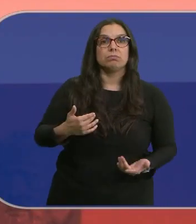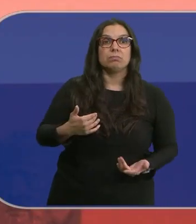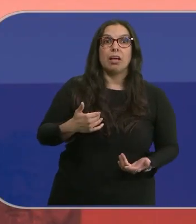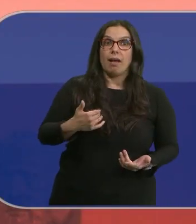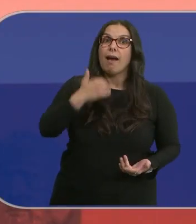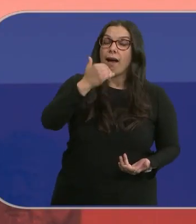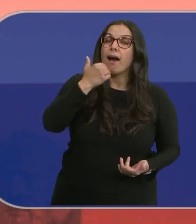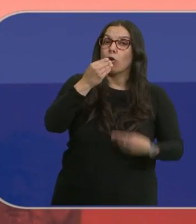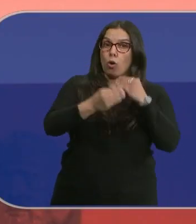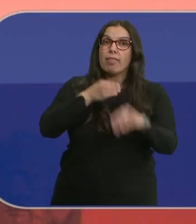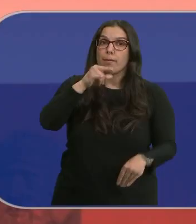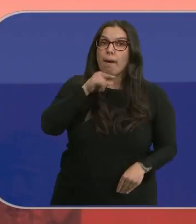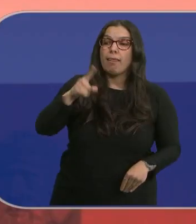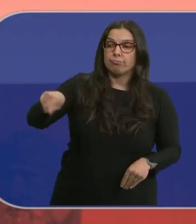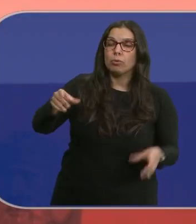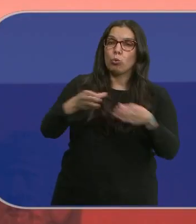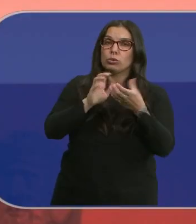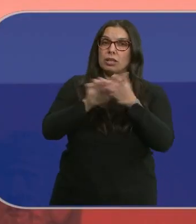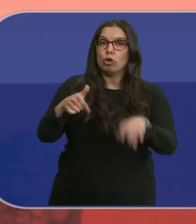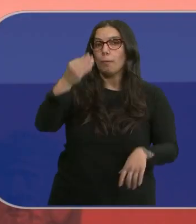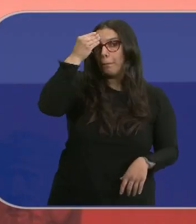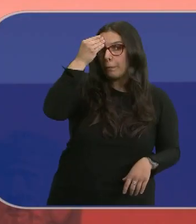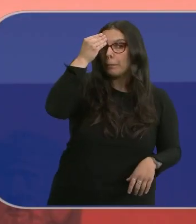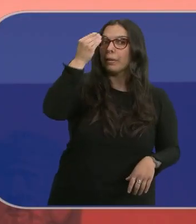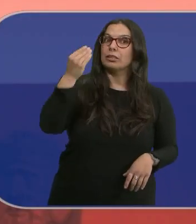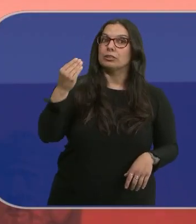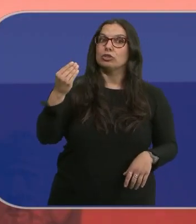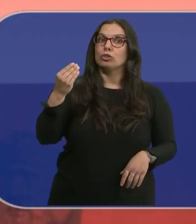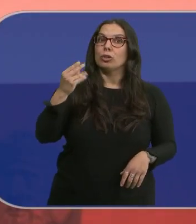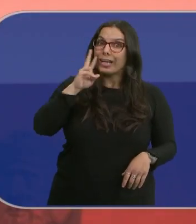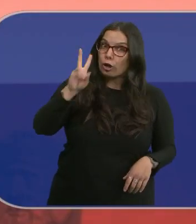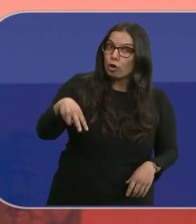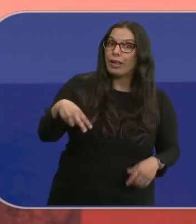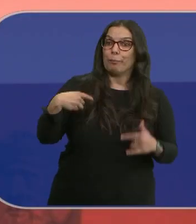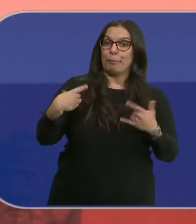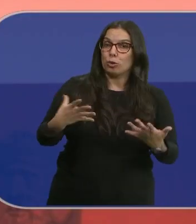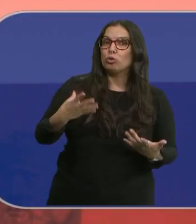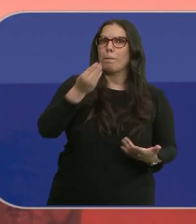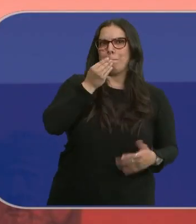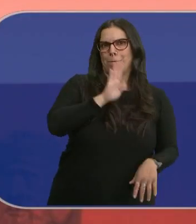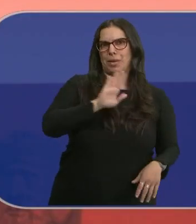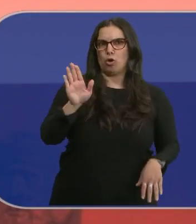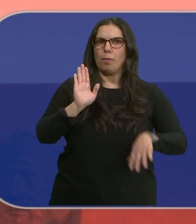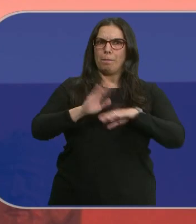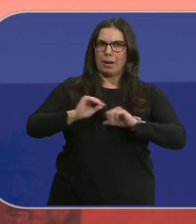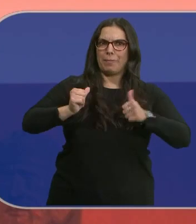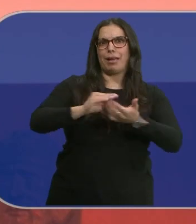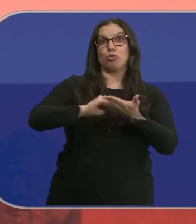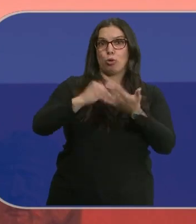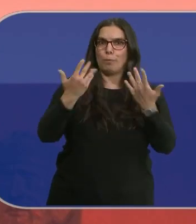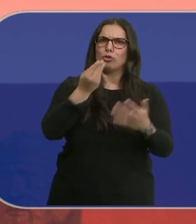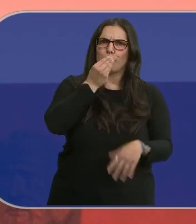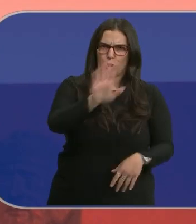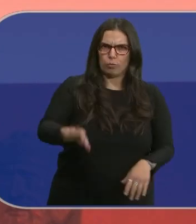mal, algo está haciendo mal la Junta de Castilla y León. Y creo que cuanto antes lo reconozcamos mejor y cuanto antes nos pongamos a enmendarlo también mejor.